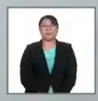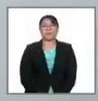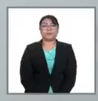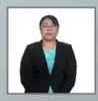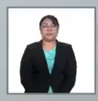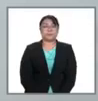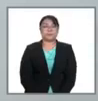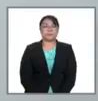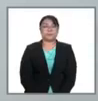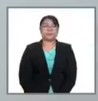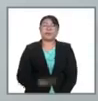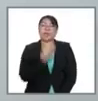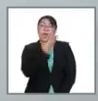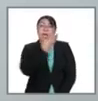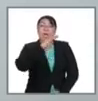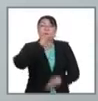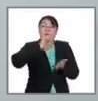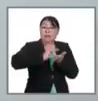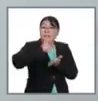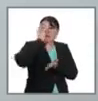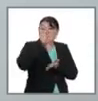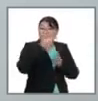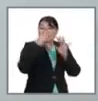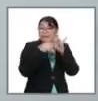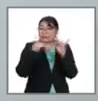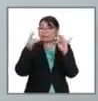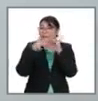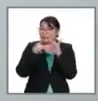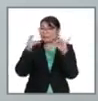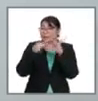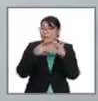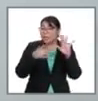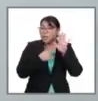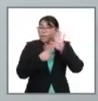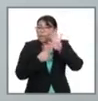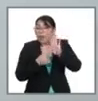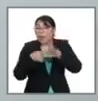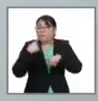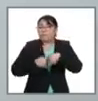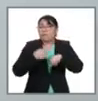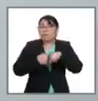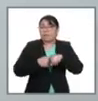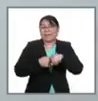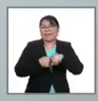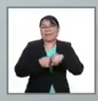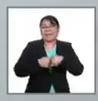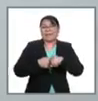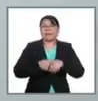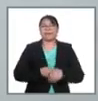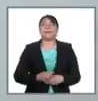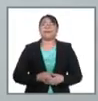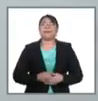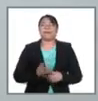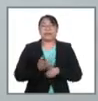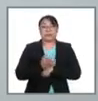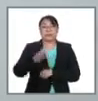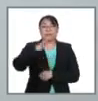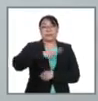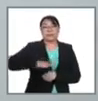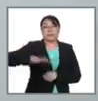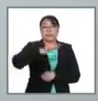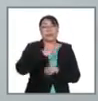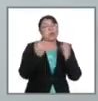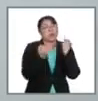coordinador juan carlos contreras muchas gracias en esta noche por presentarnos el panorama epidemiológico correspondiente a nuestro estado y también por